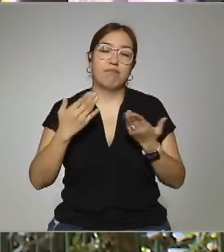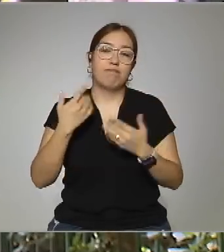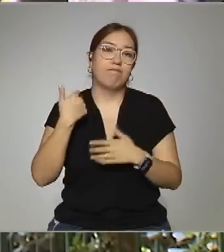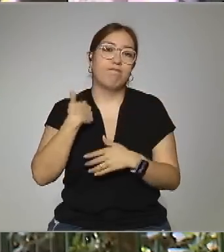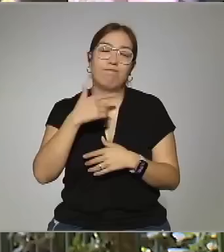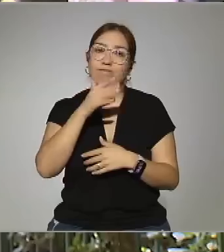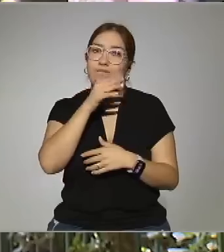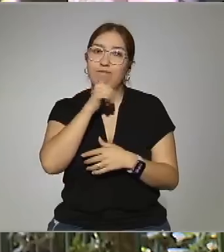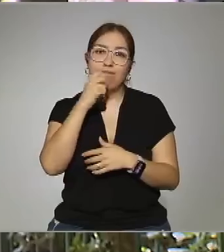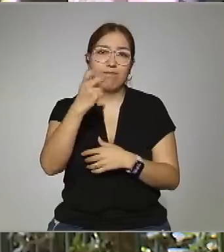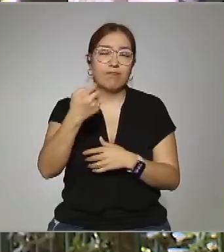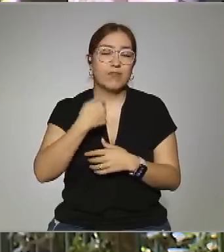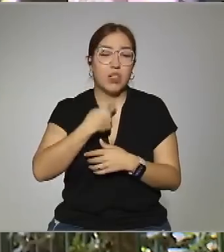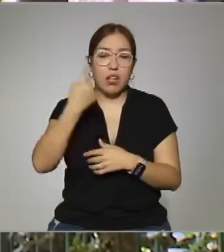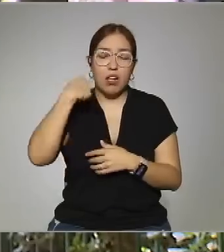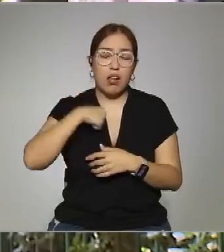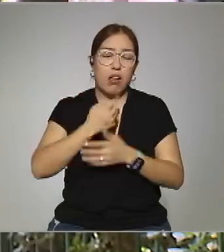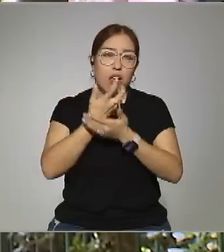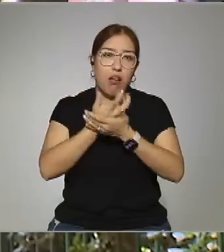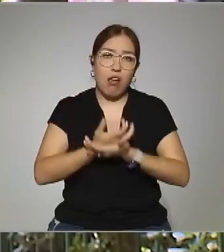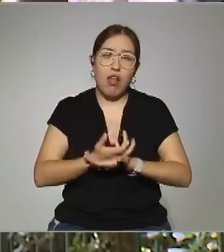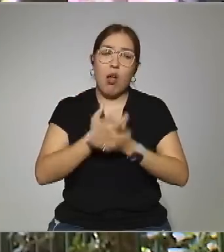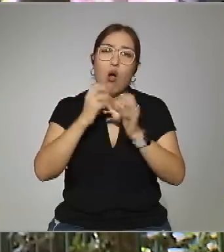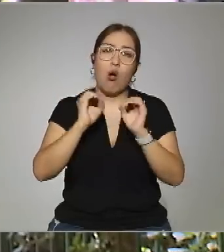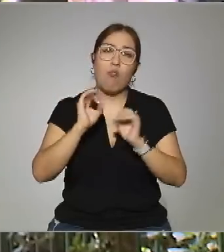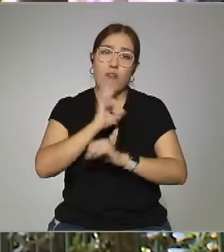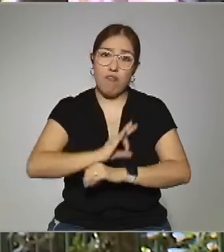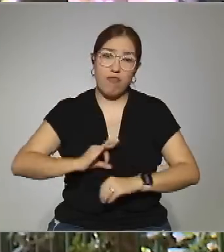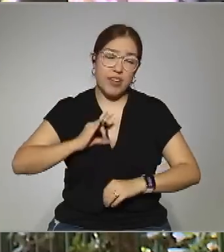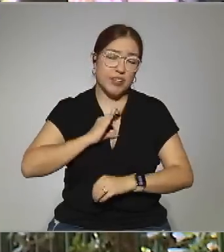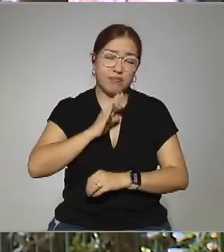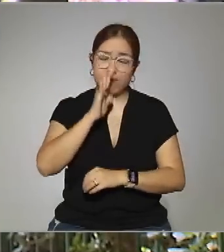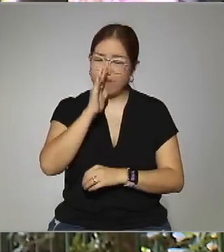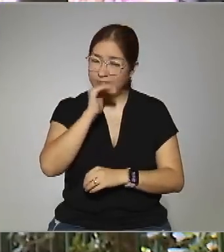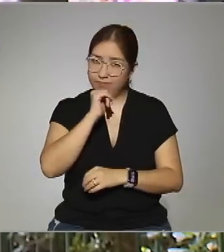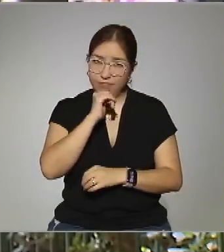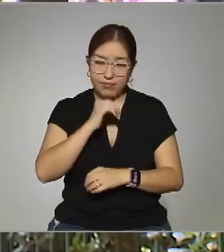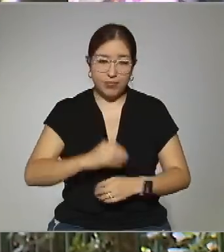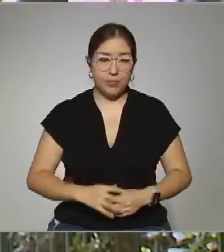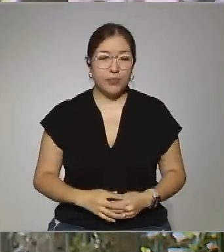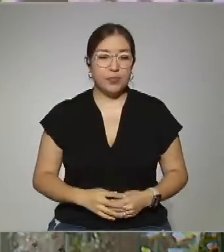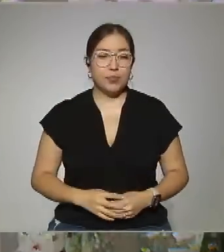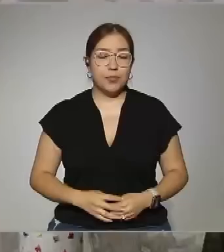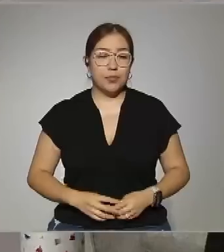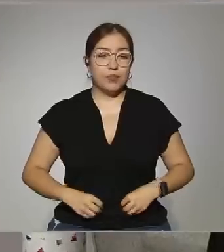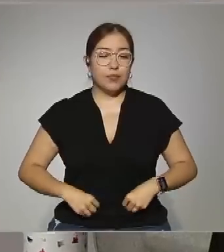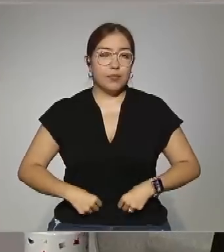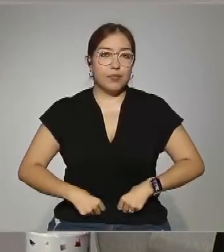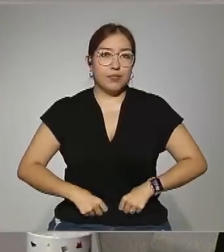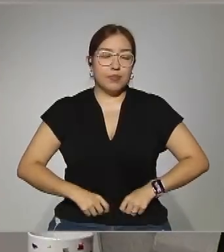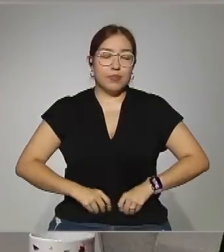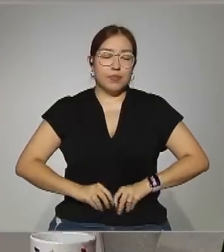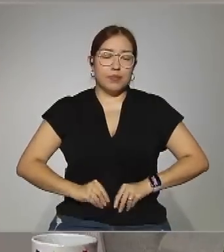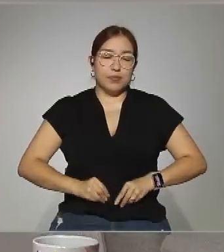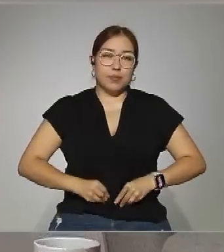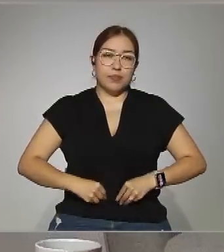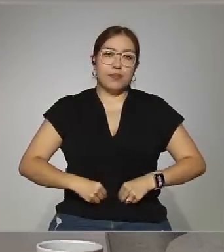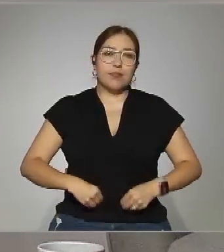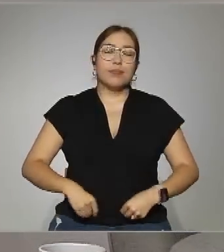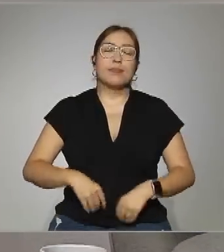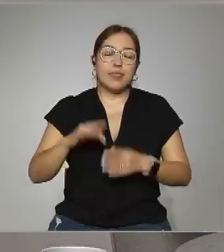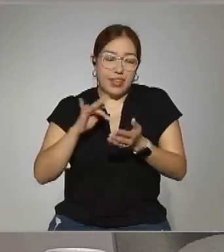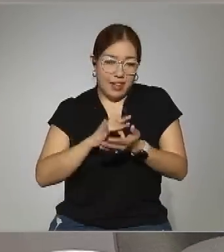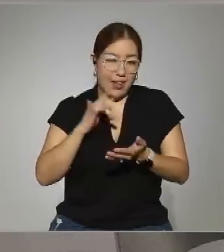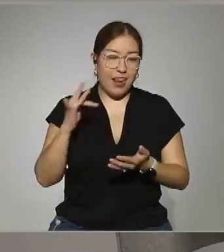puedo descansar y ser feliz en las actividades que estoy realizando. Muchísimas gracias. Y bueno, a mí me